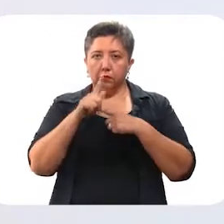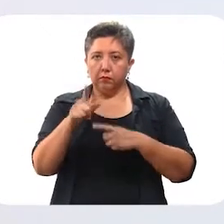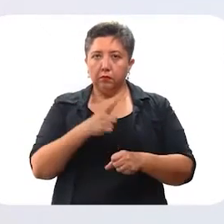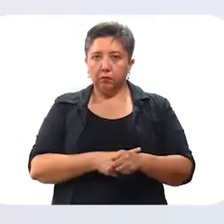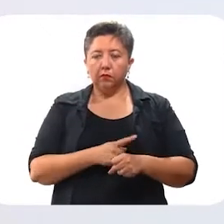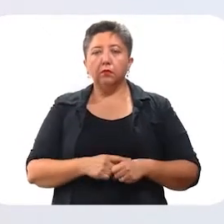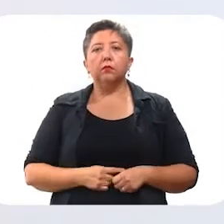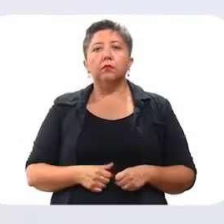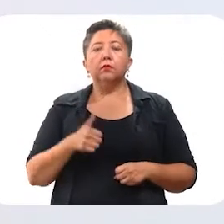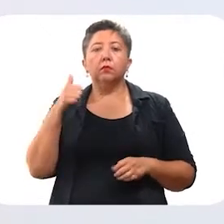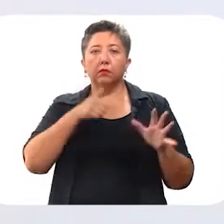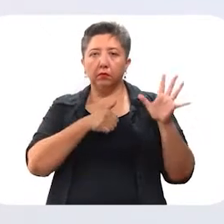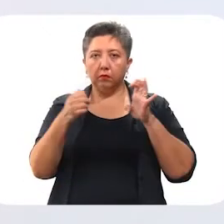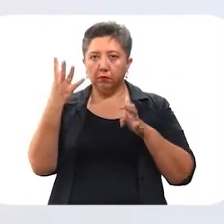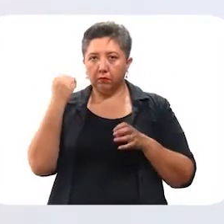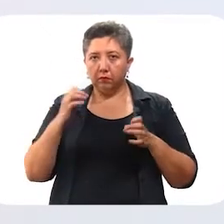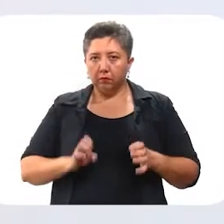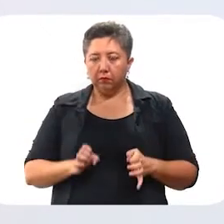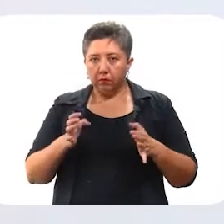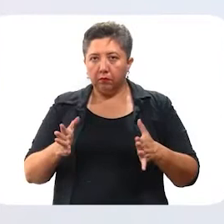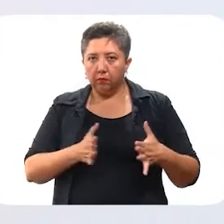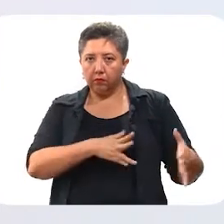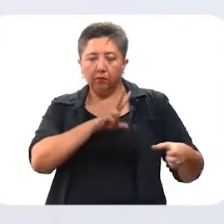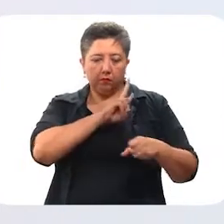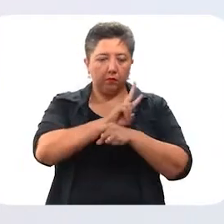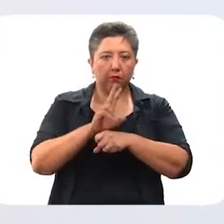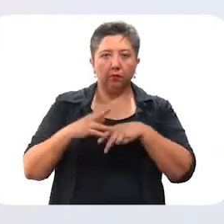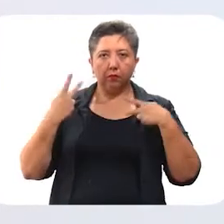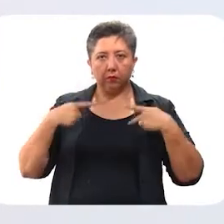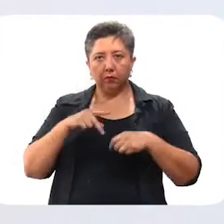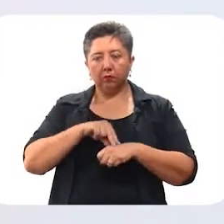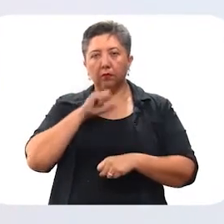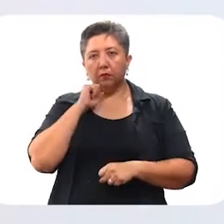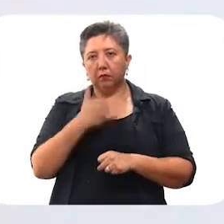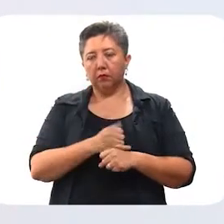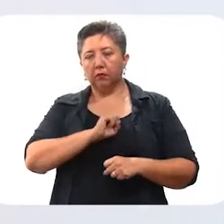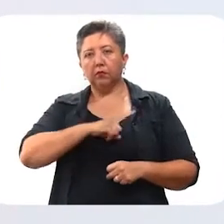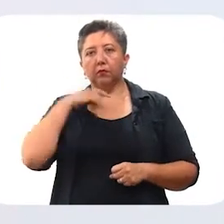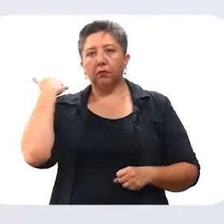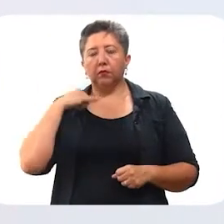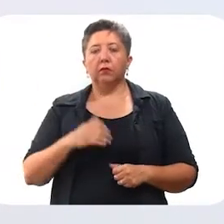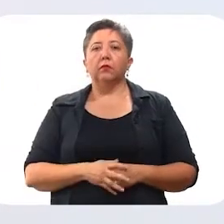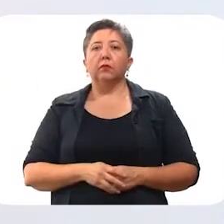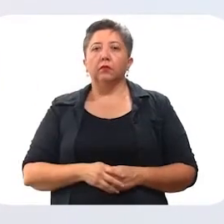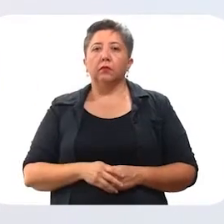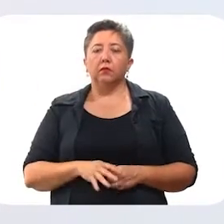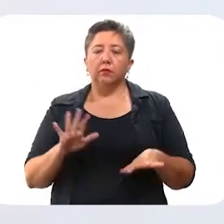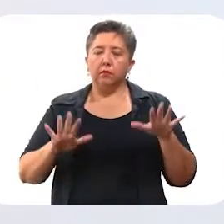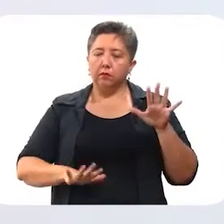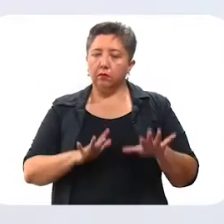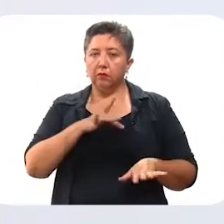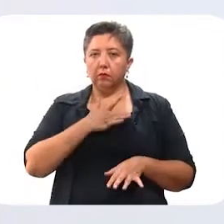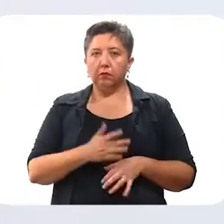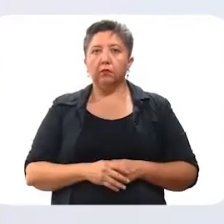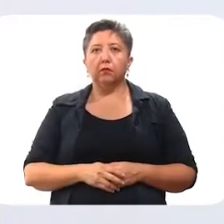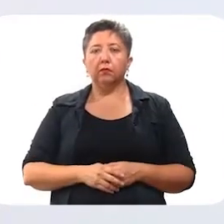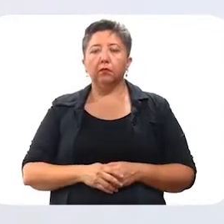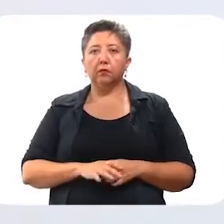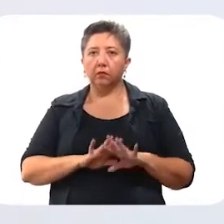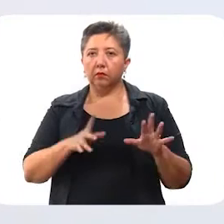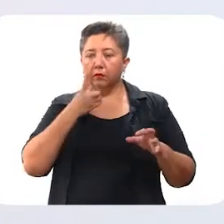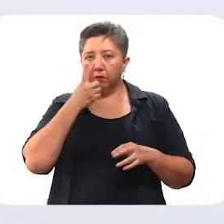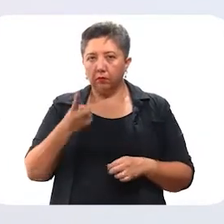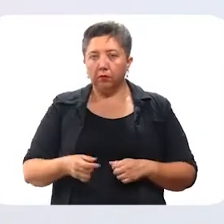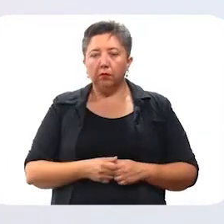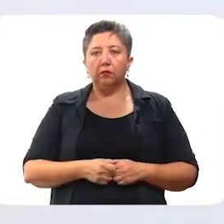casos activos, 609 están estables, aislados, monitoreados por personal médico de los servicios de salud de Yucatán. Presentan síntomas leves.